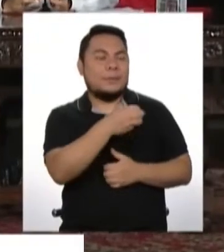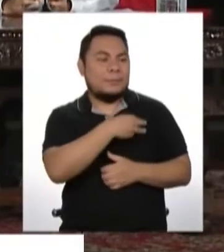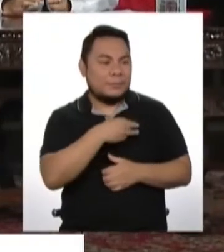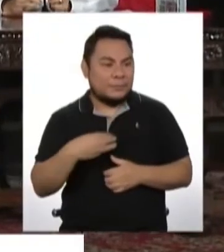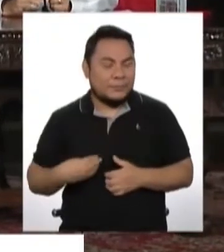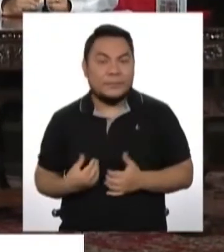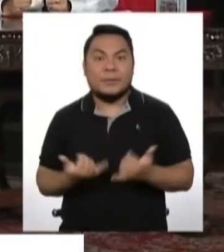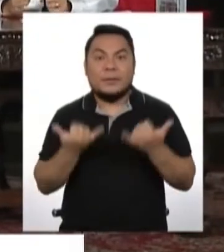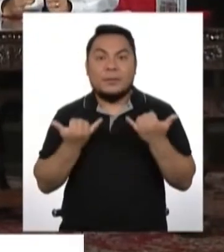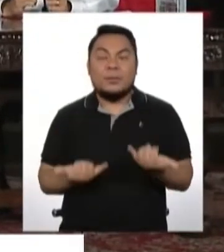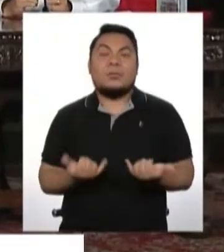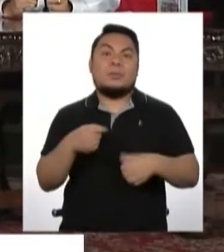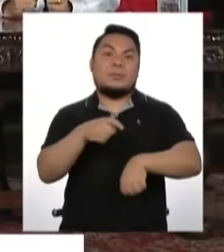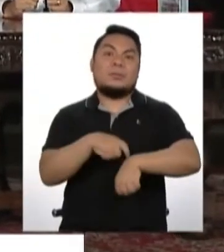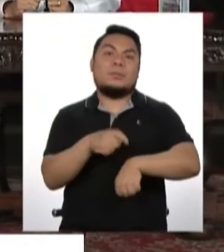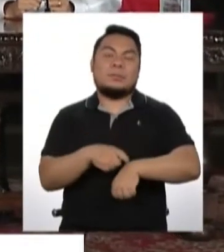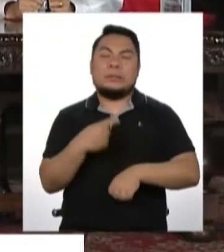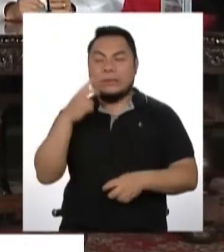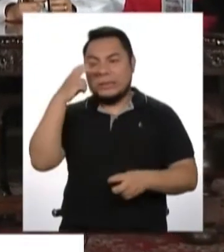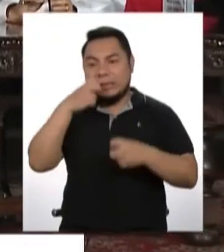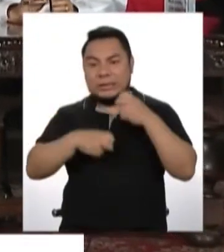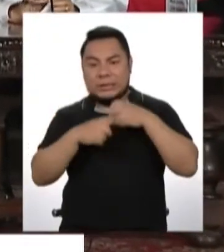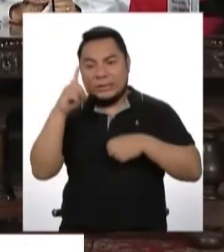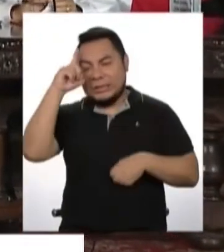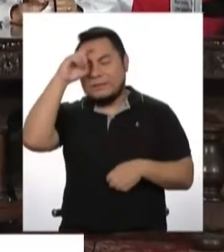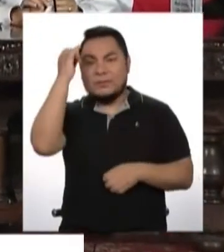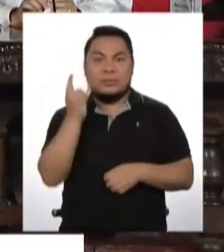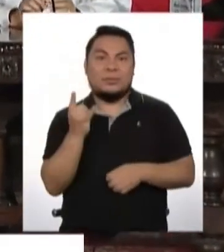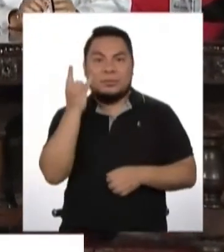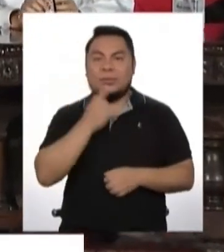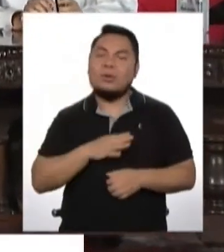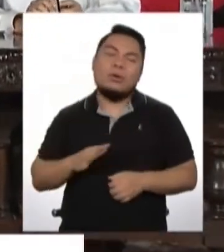estos momentos de crisis, de emergencia,